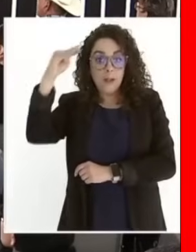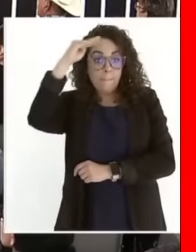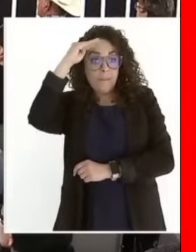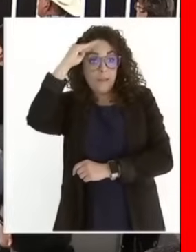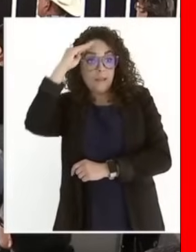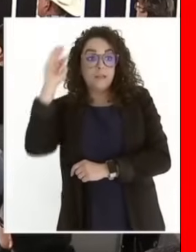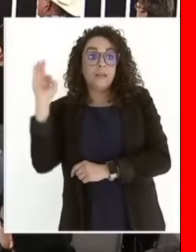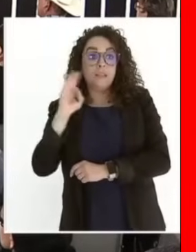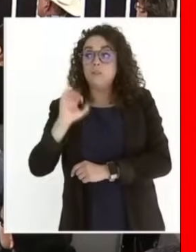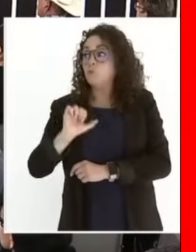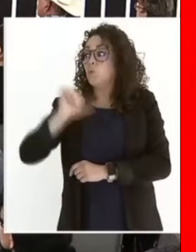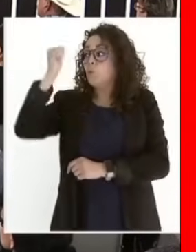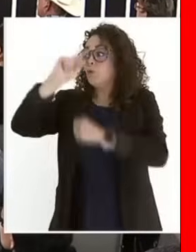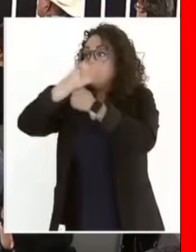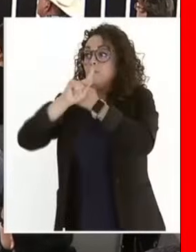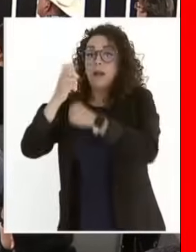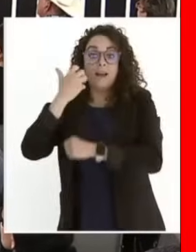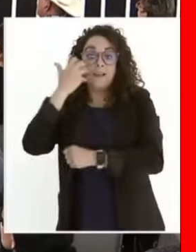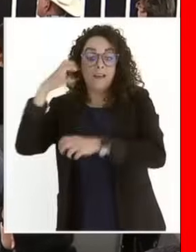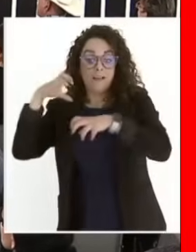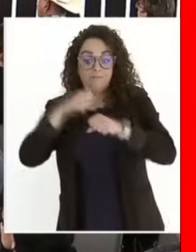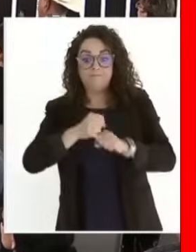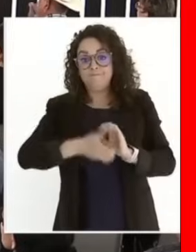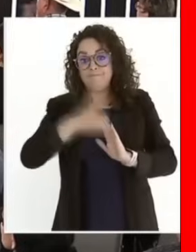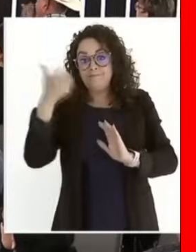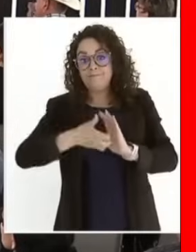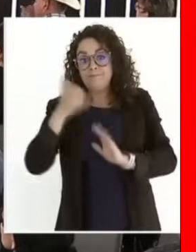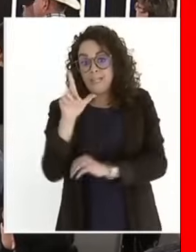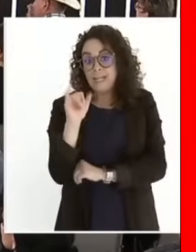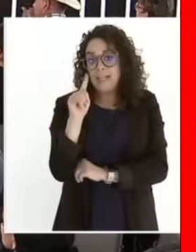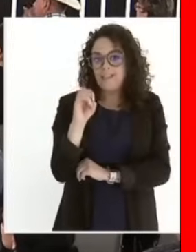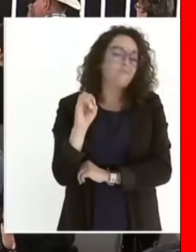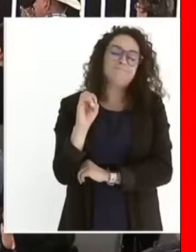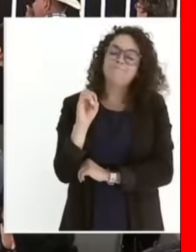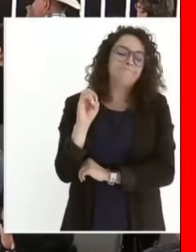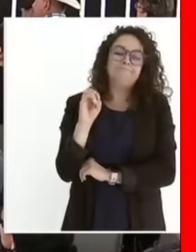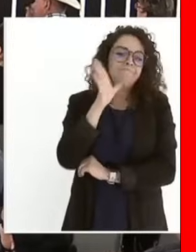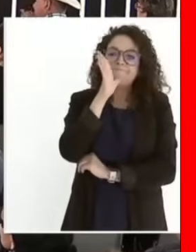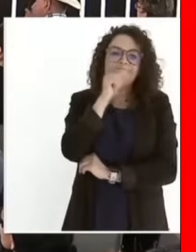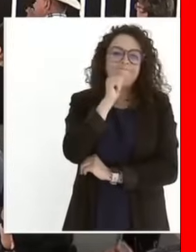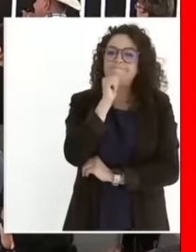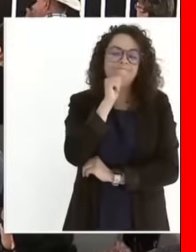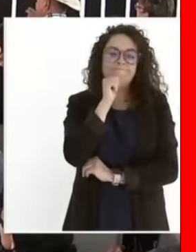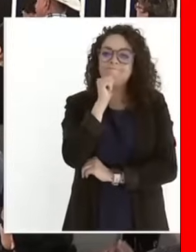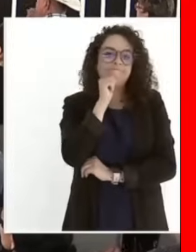explotar extranjeros ni de